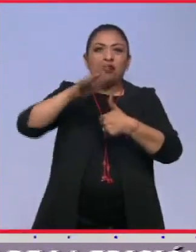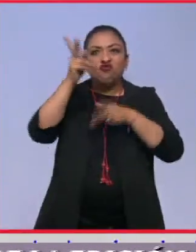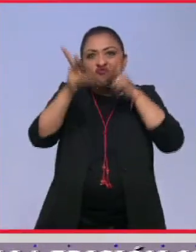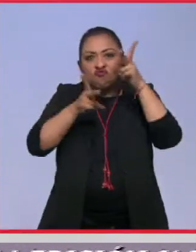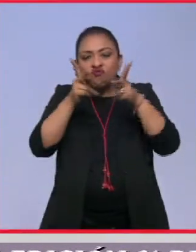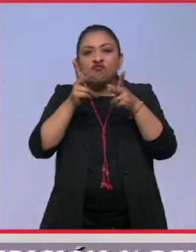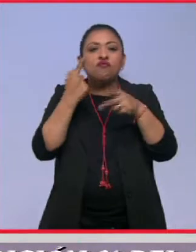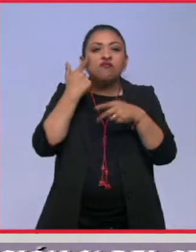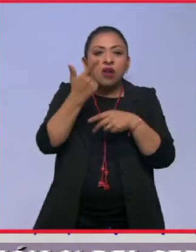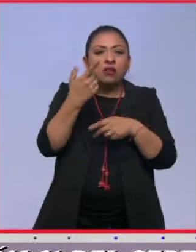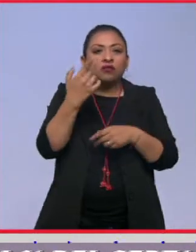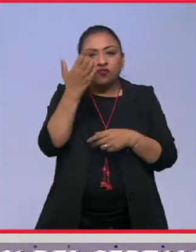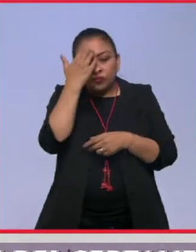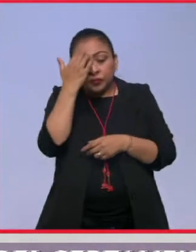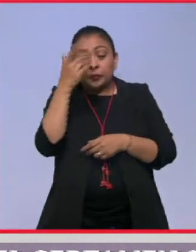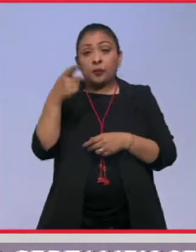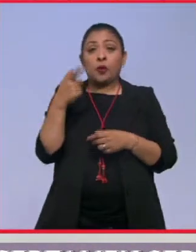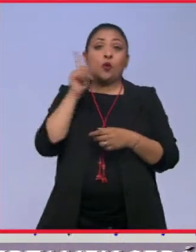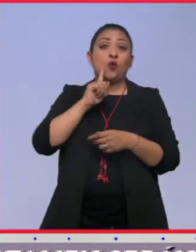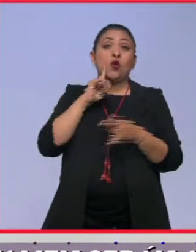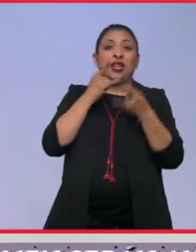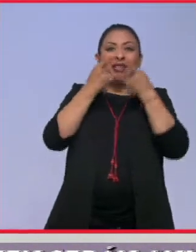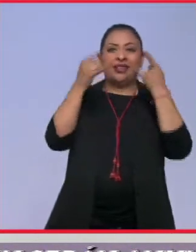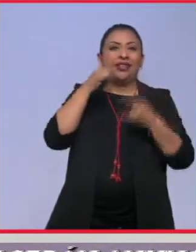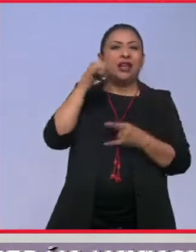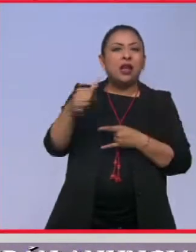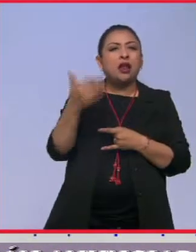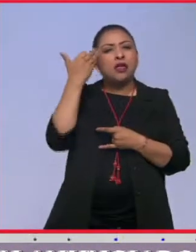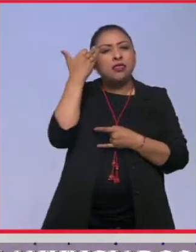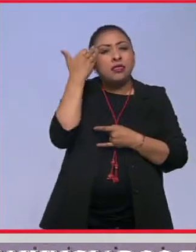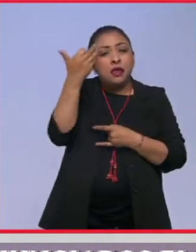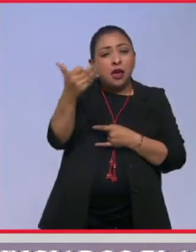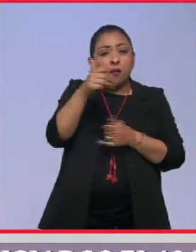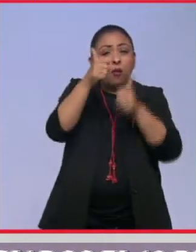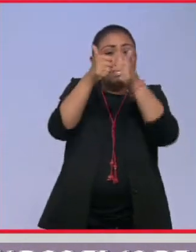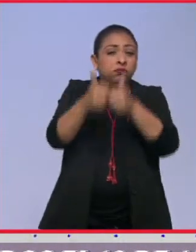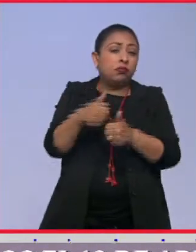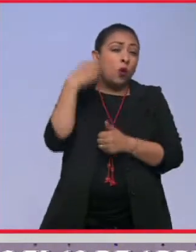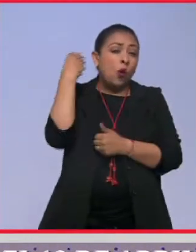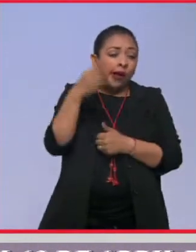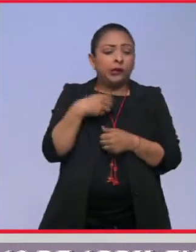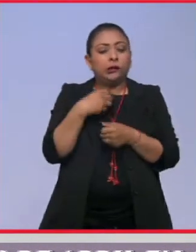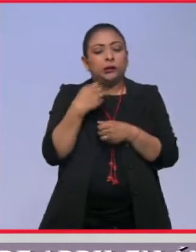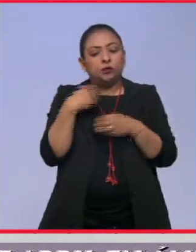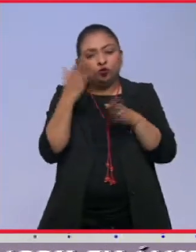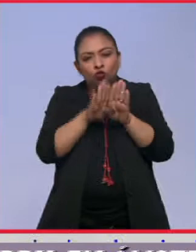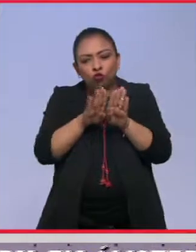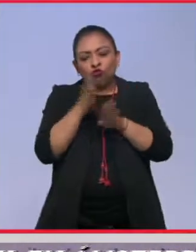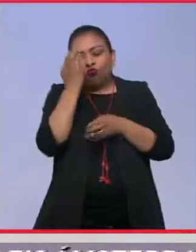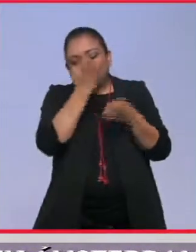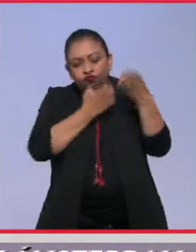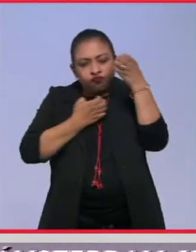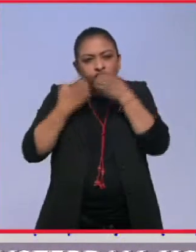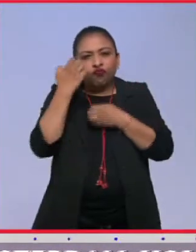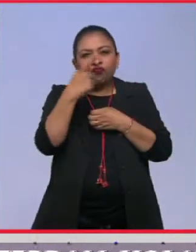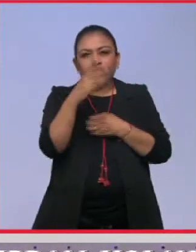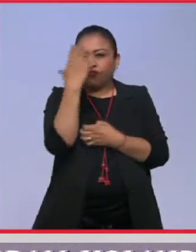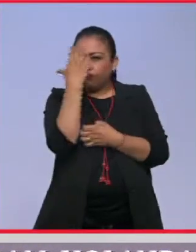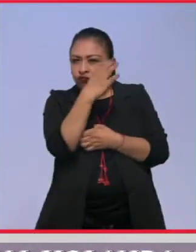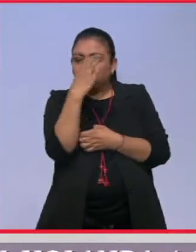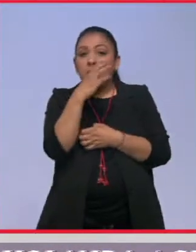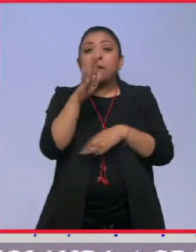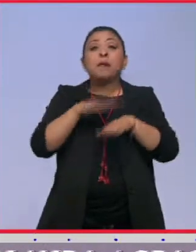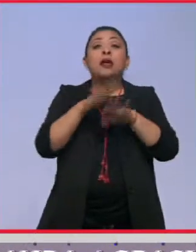La historiadora italiana pasó largas temporadas en Oaxaca estudiando el archivo del fotógrafo, de manera particular el surgimiento